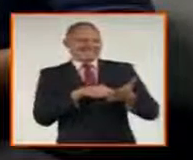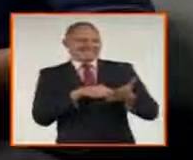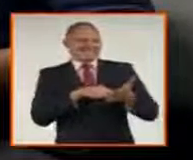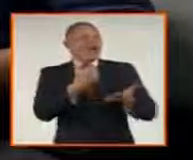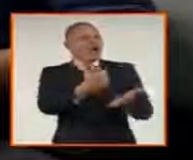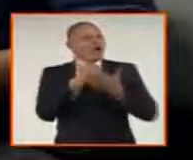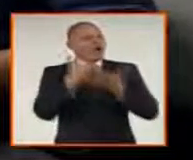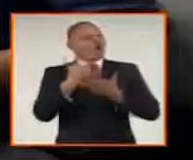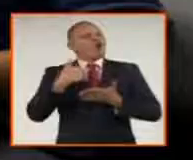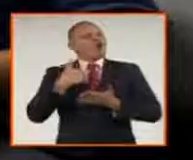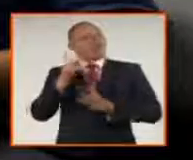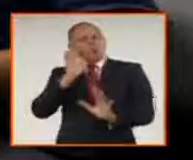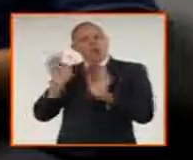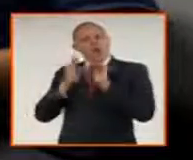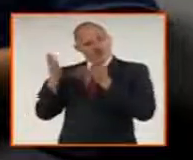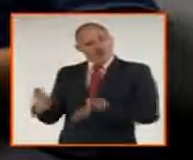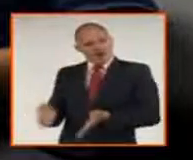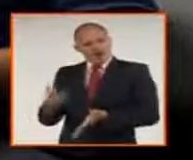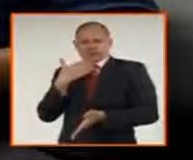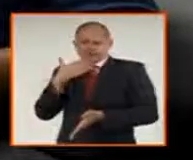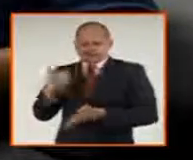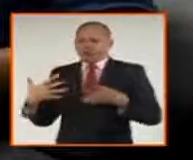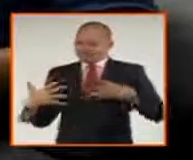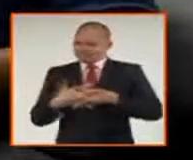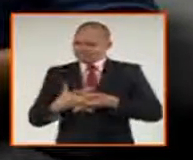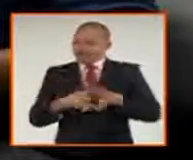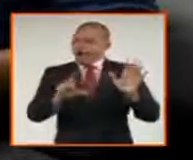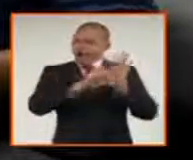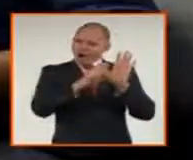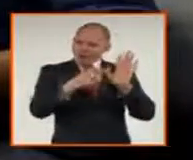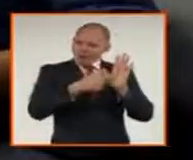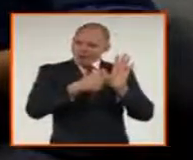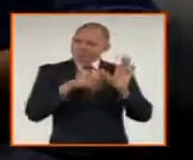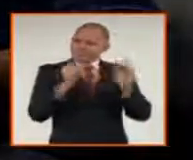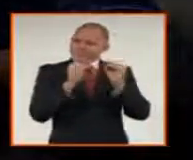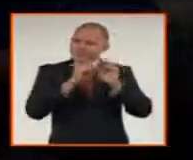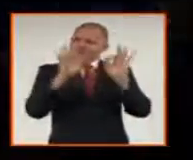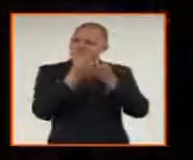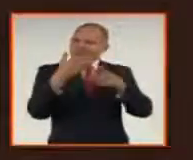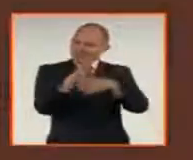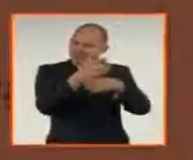responsable siempre de los afectos. Un código para todas las familias.